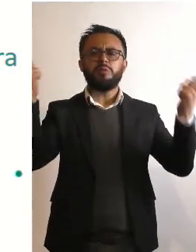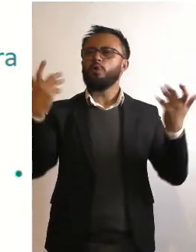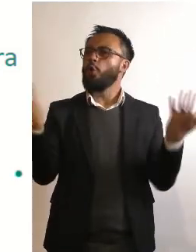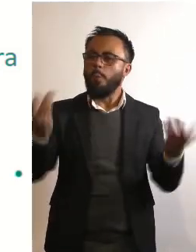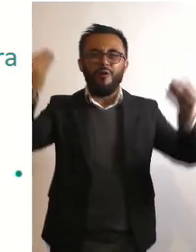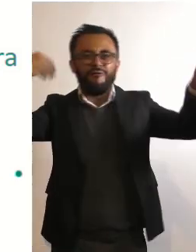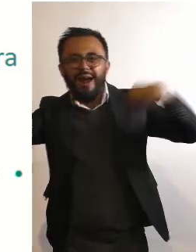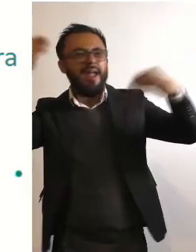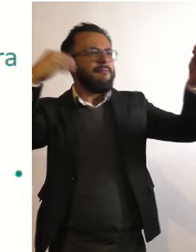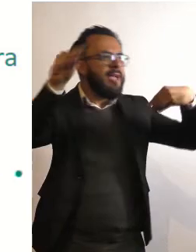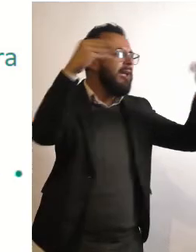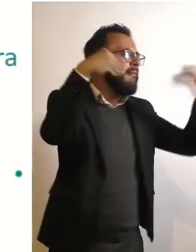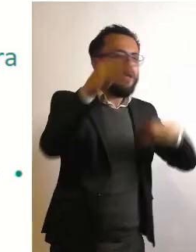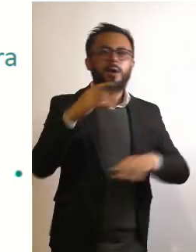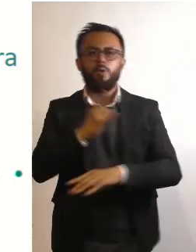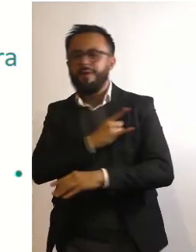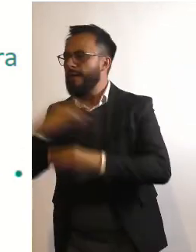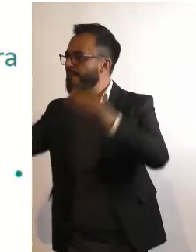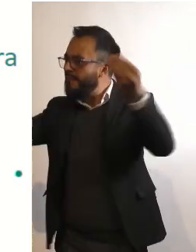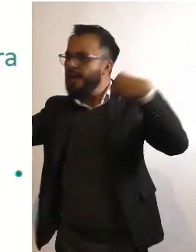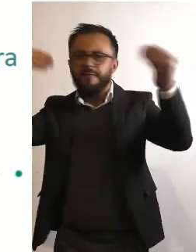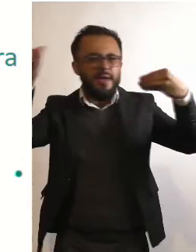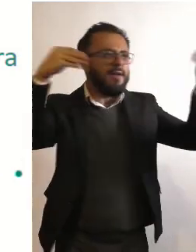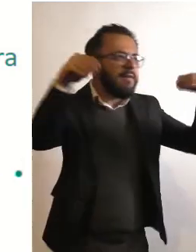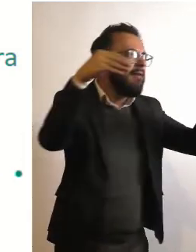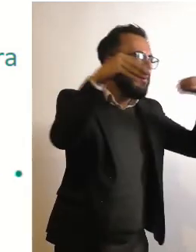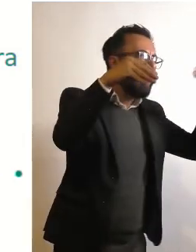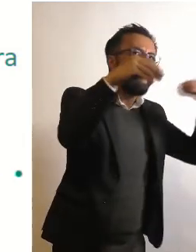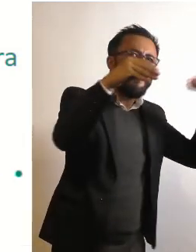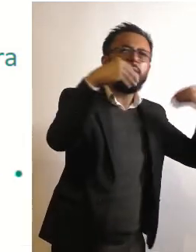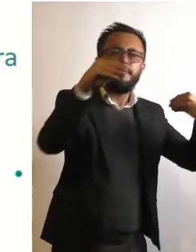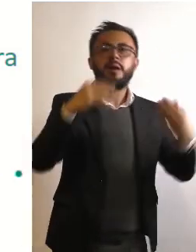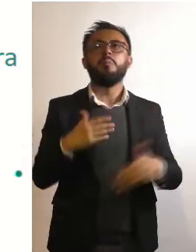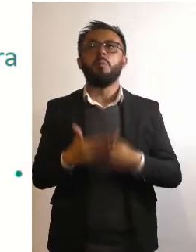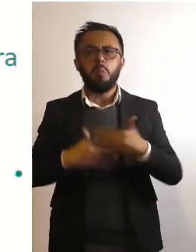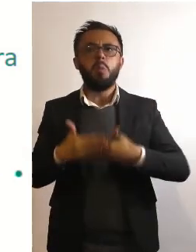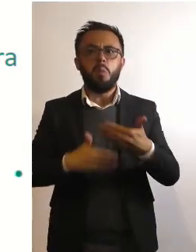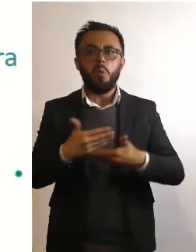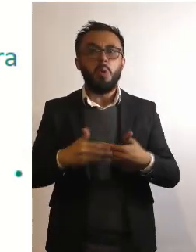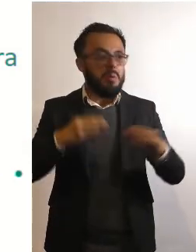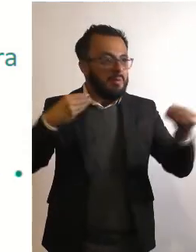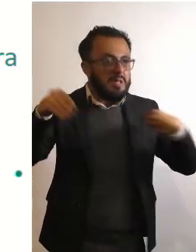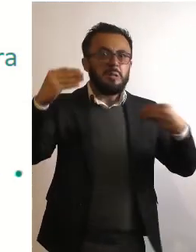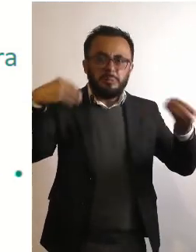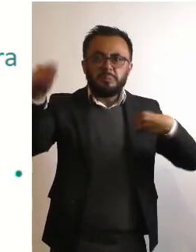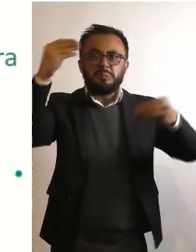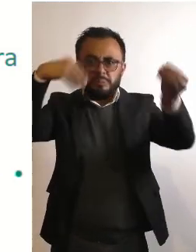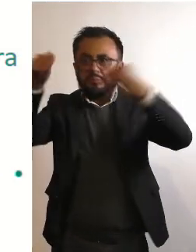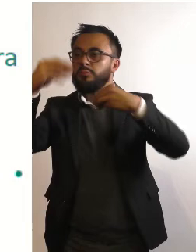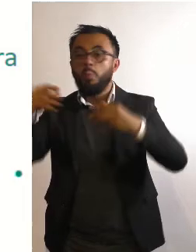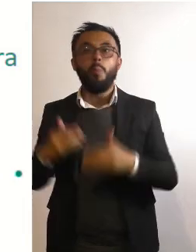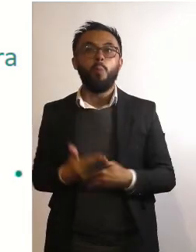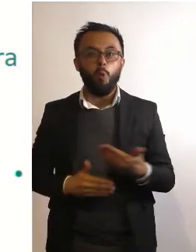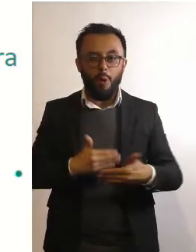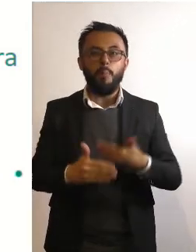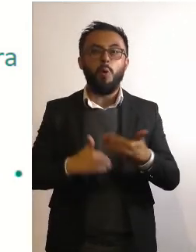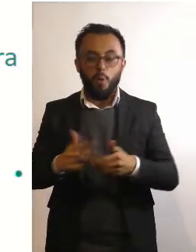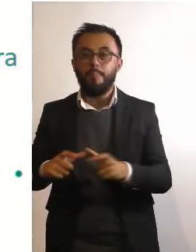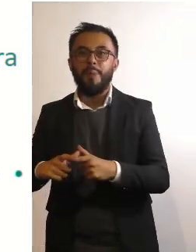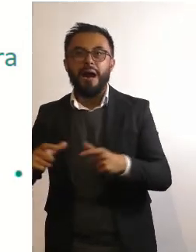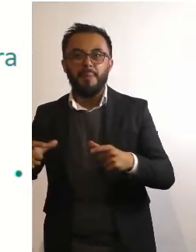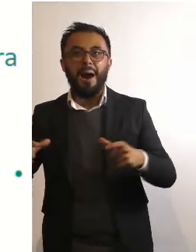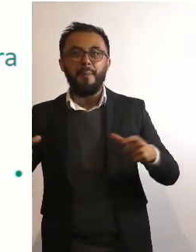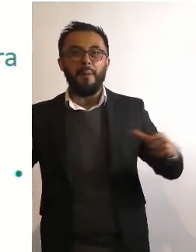institucional, en donde cada vez incrementamos el número de aspirantes a la universidad. Ahora